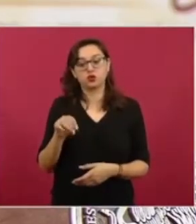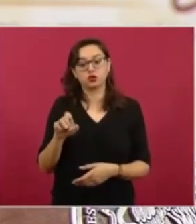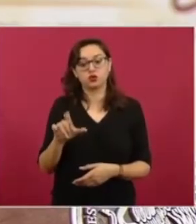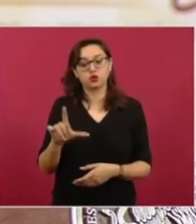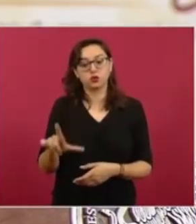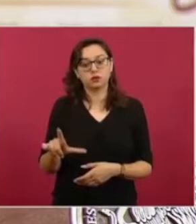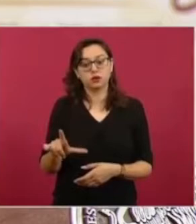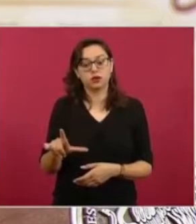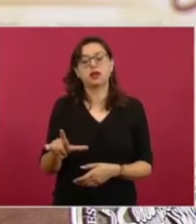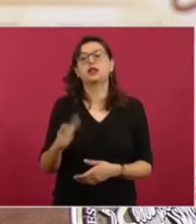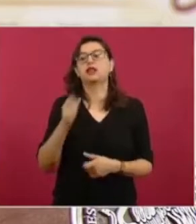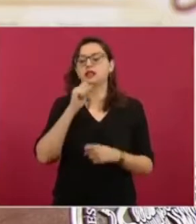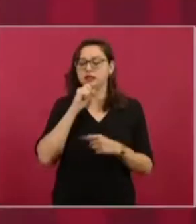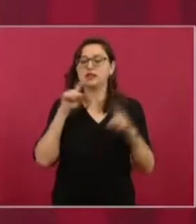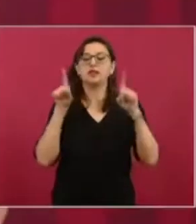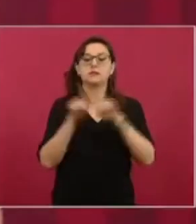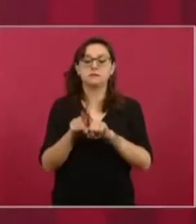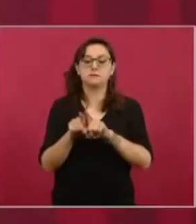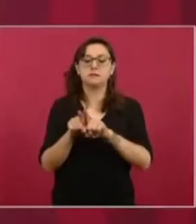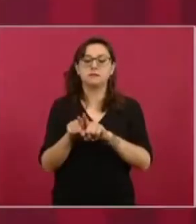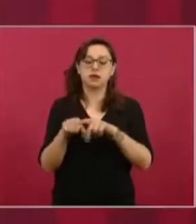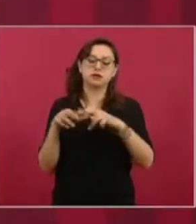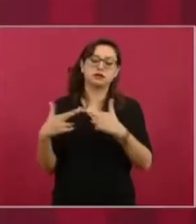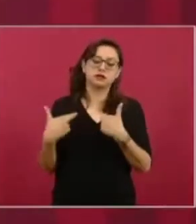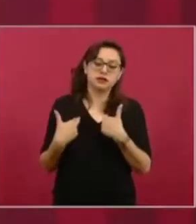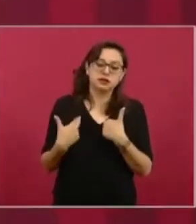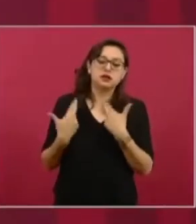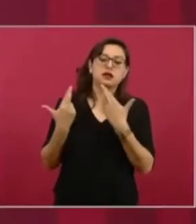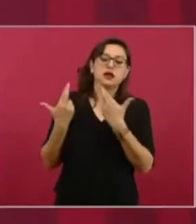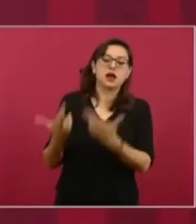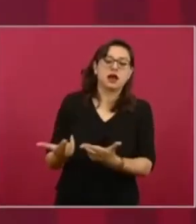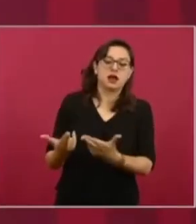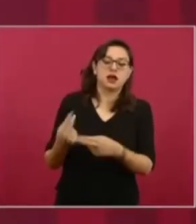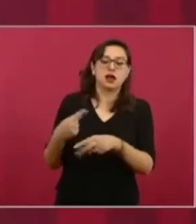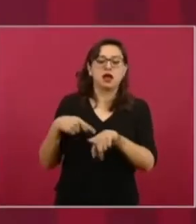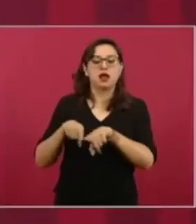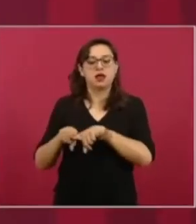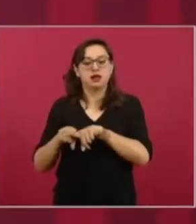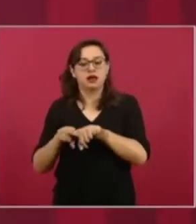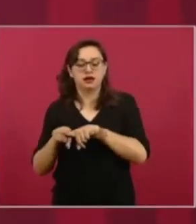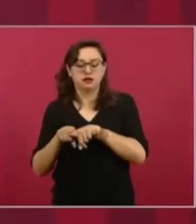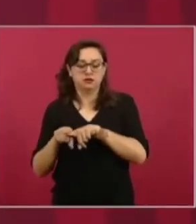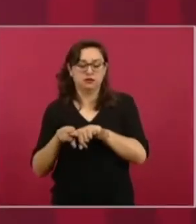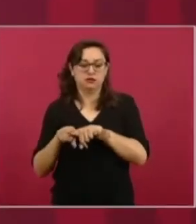fue entregada al hermano del maestro